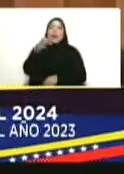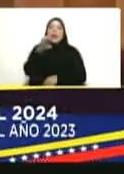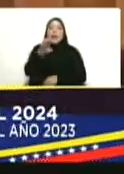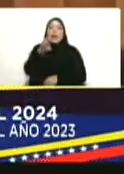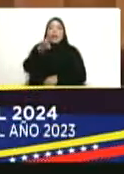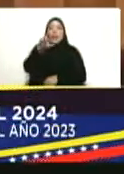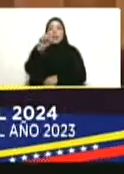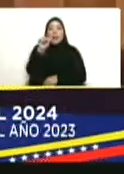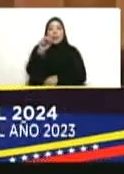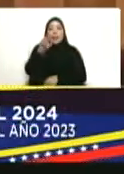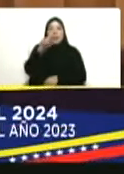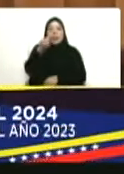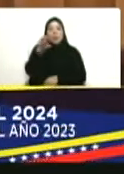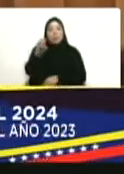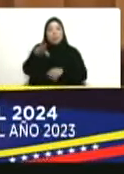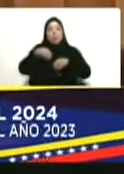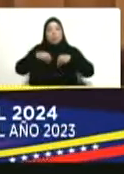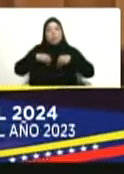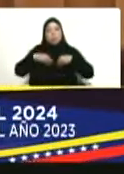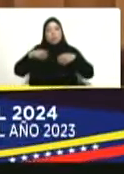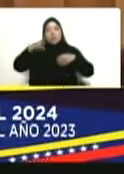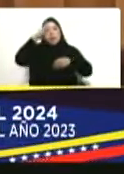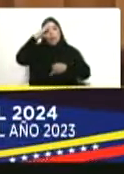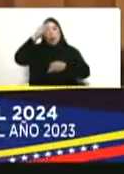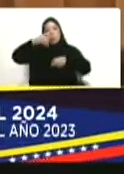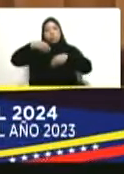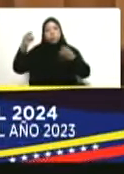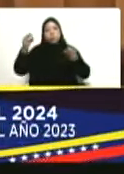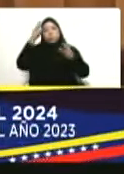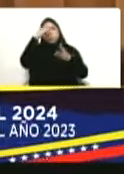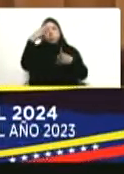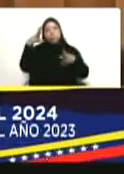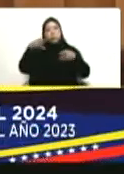por las partes, aceptados por las partes,